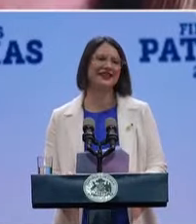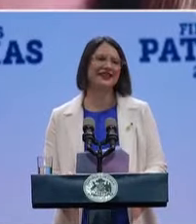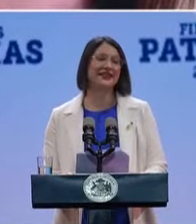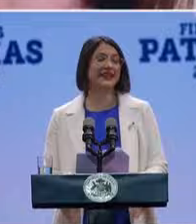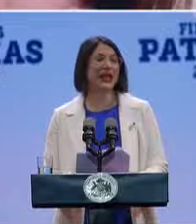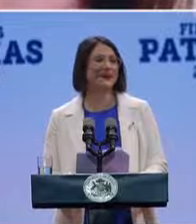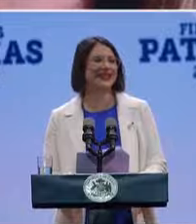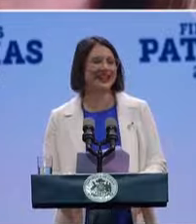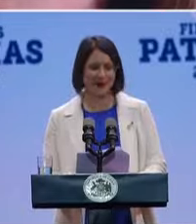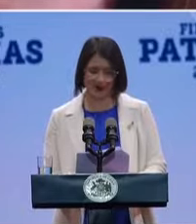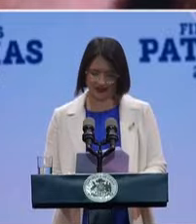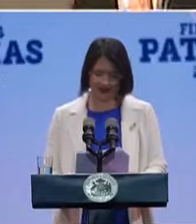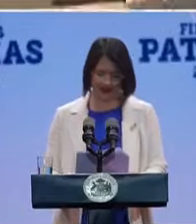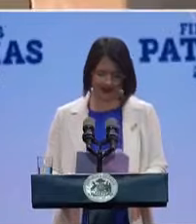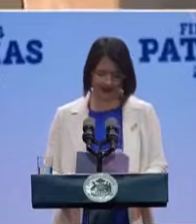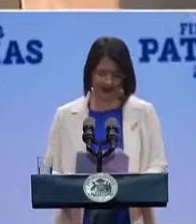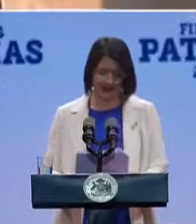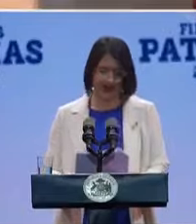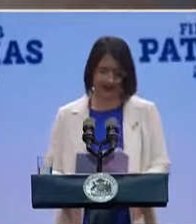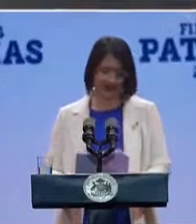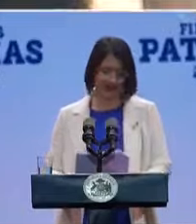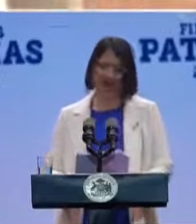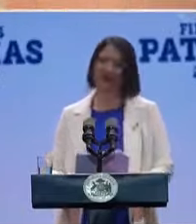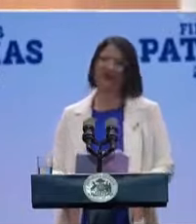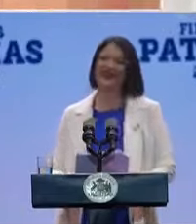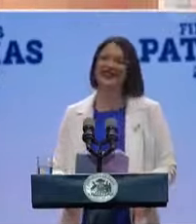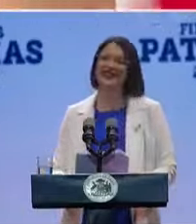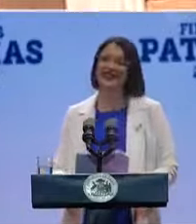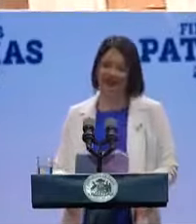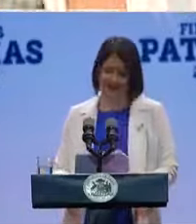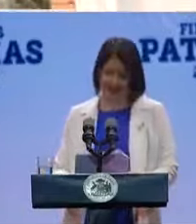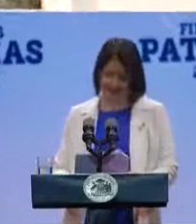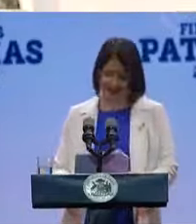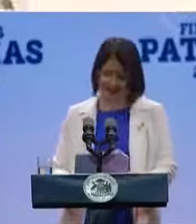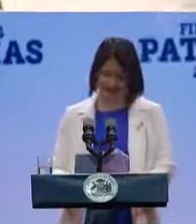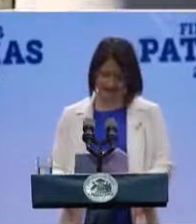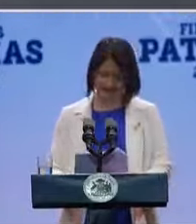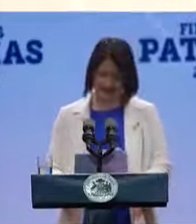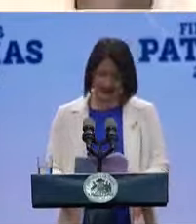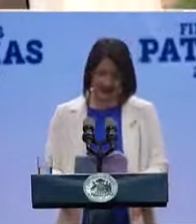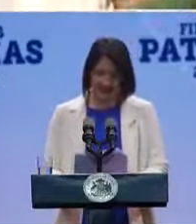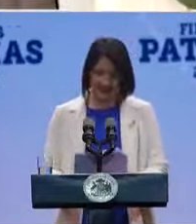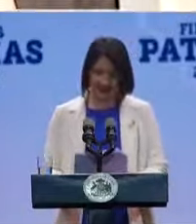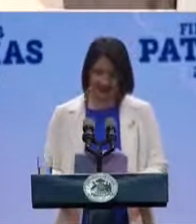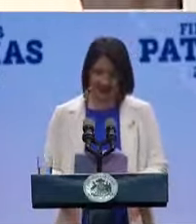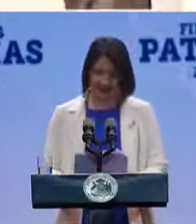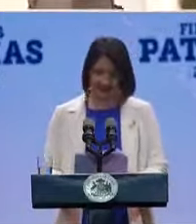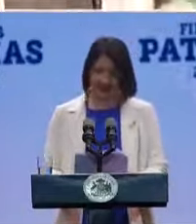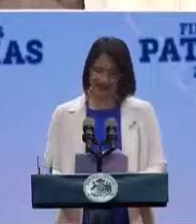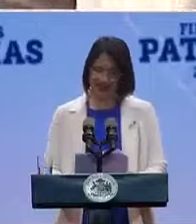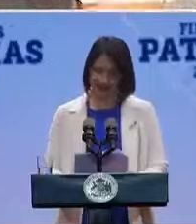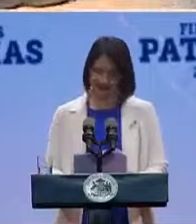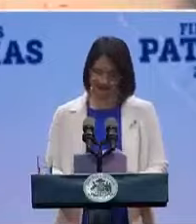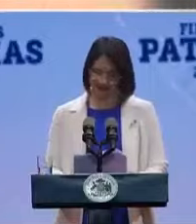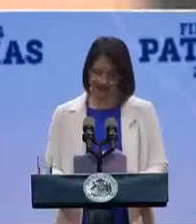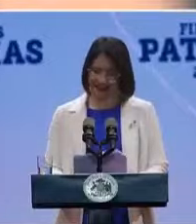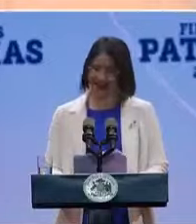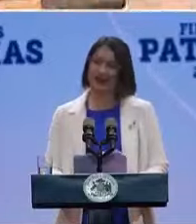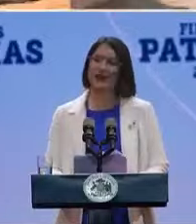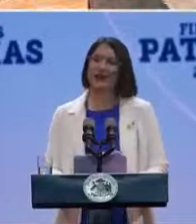Corte Suprema Ángela Vivanco tampoco ha prestado testimonio en una de las aristas más recientes del caso que investiga la Fiscalía de Los